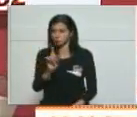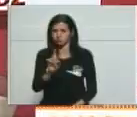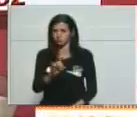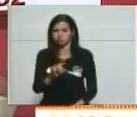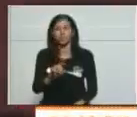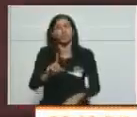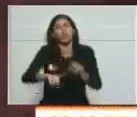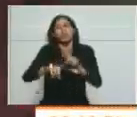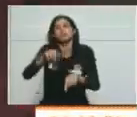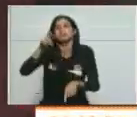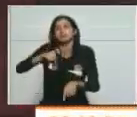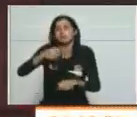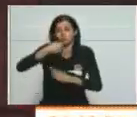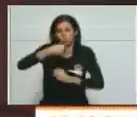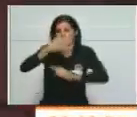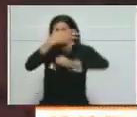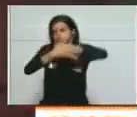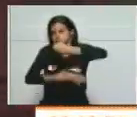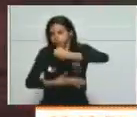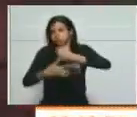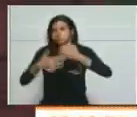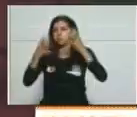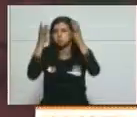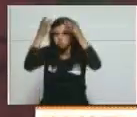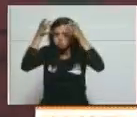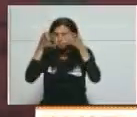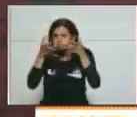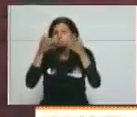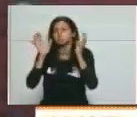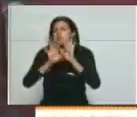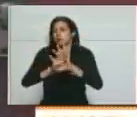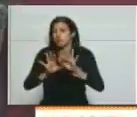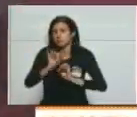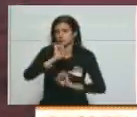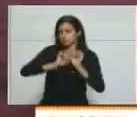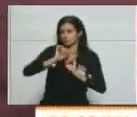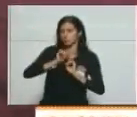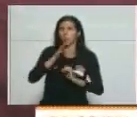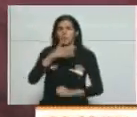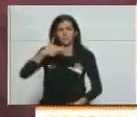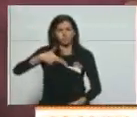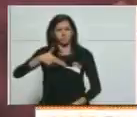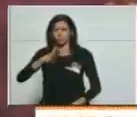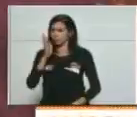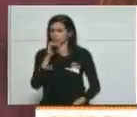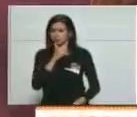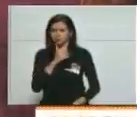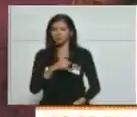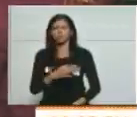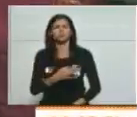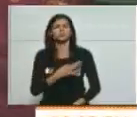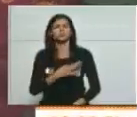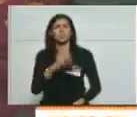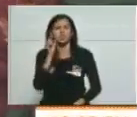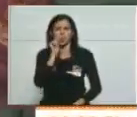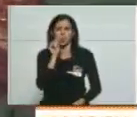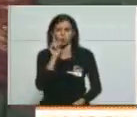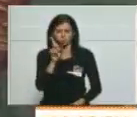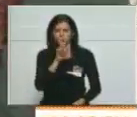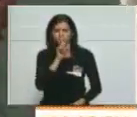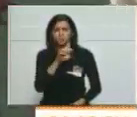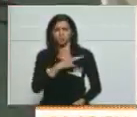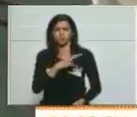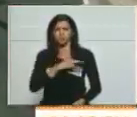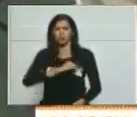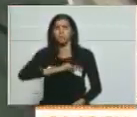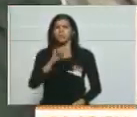quienes quieren convertir una manifestación en un hecho violento. No tienen pistola. Aquí hubo un señor que asesinó, un